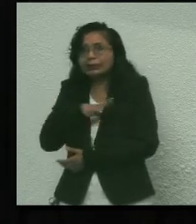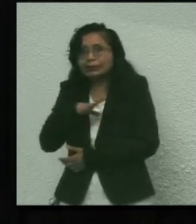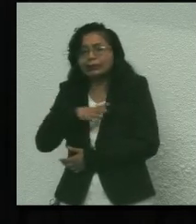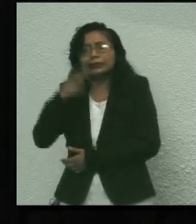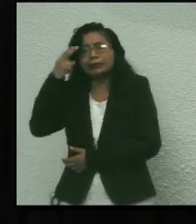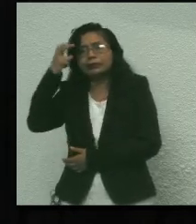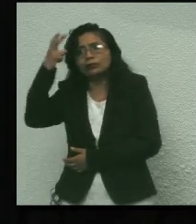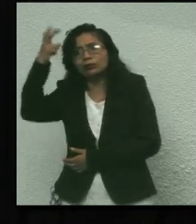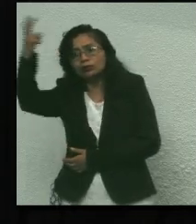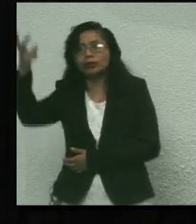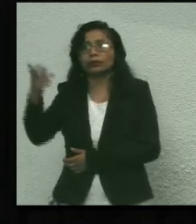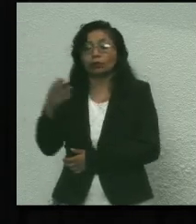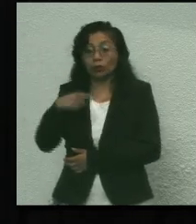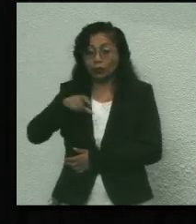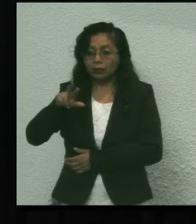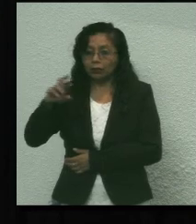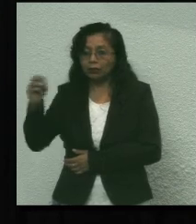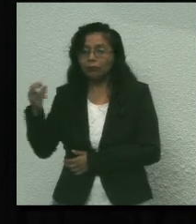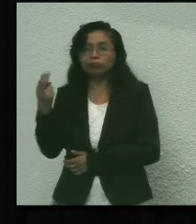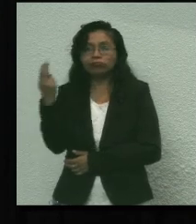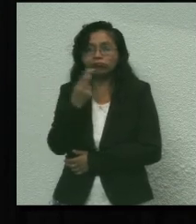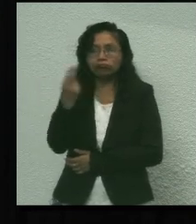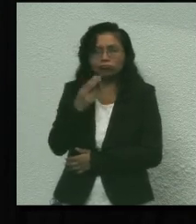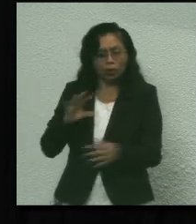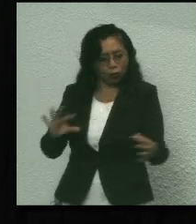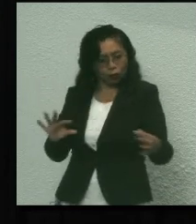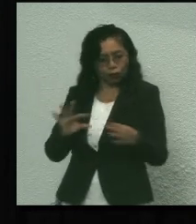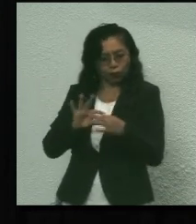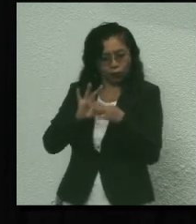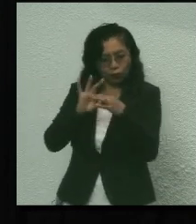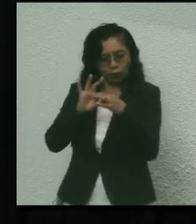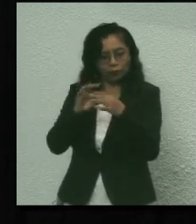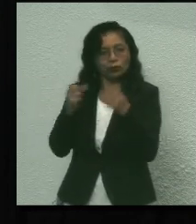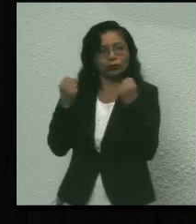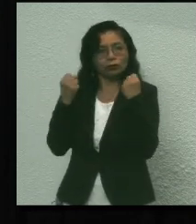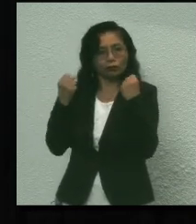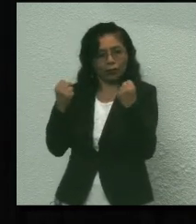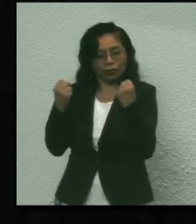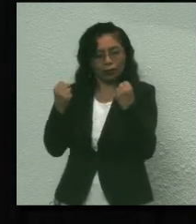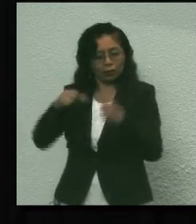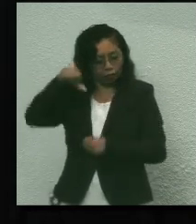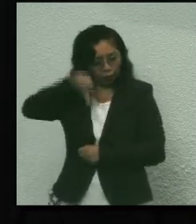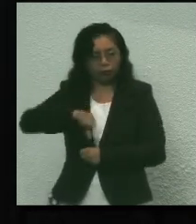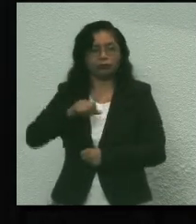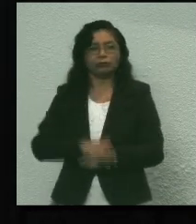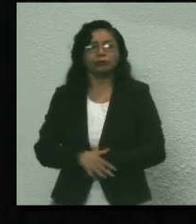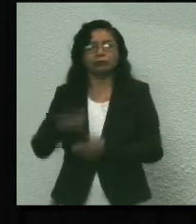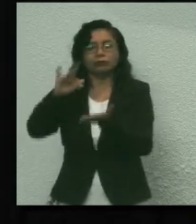Quintana Roo nos necesita, unidos y fuertes. Es cuanto. Gracias.